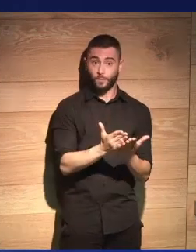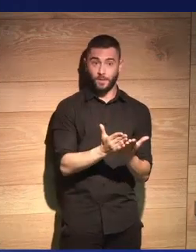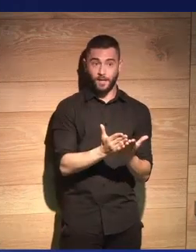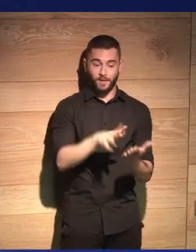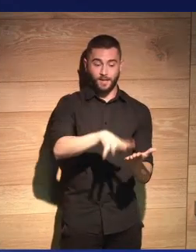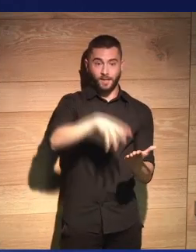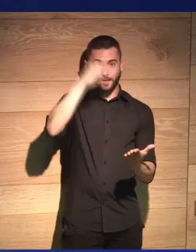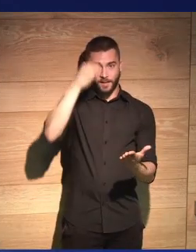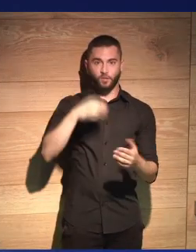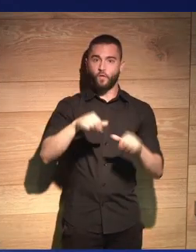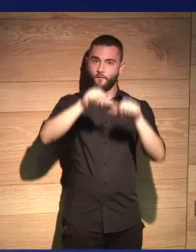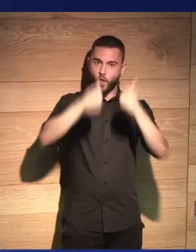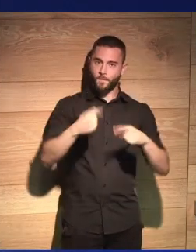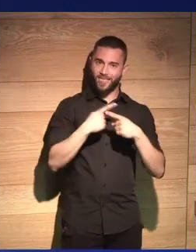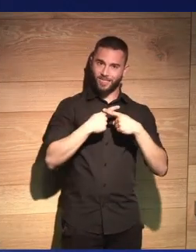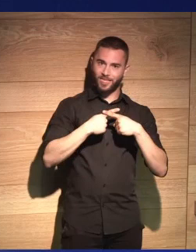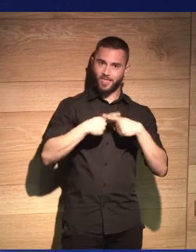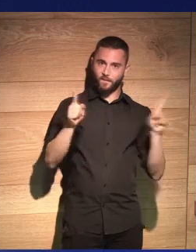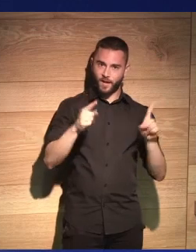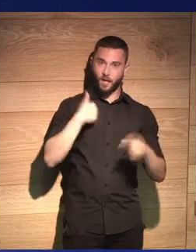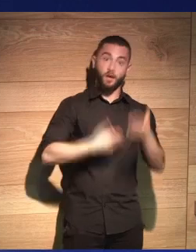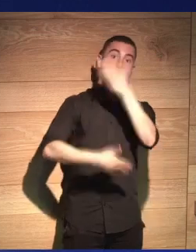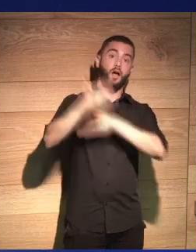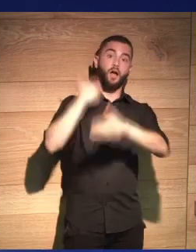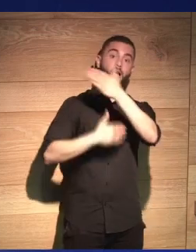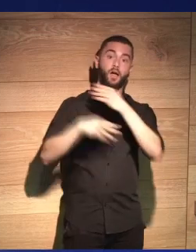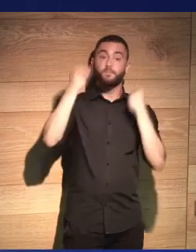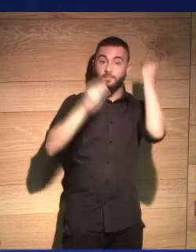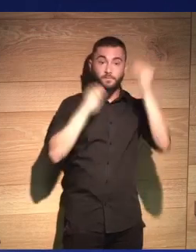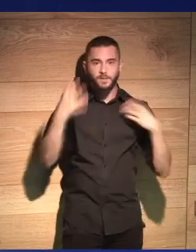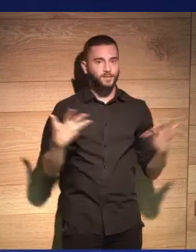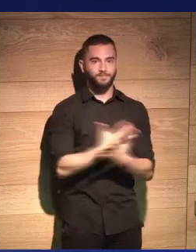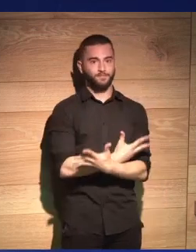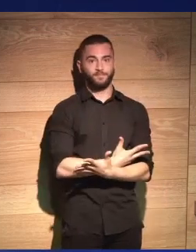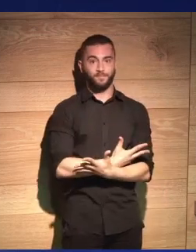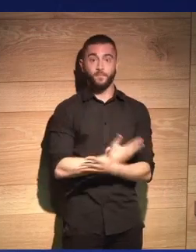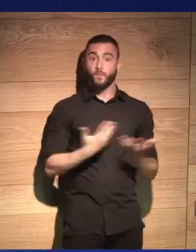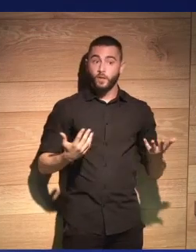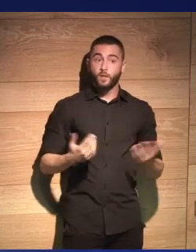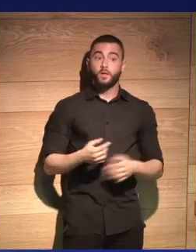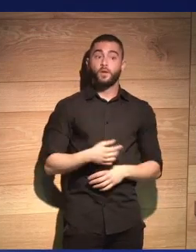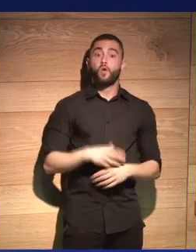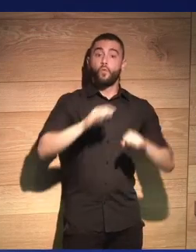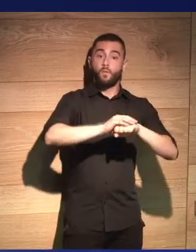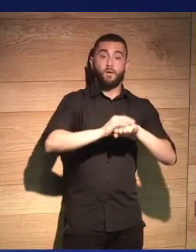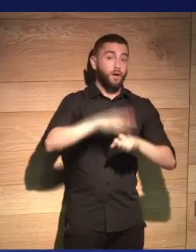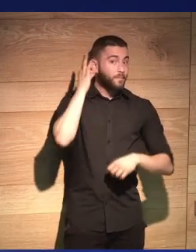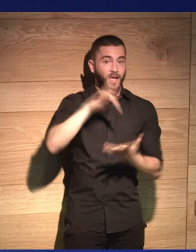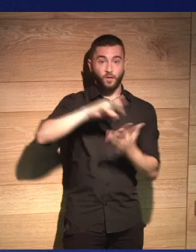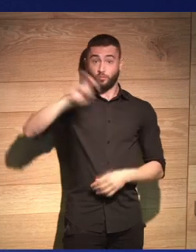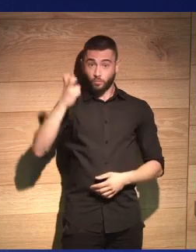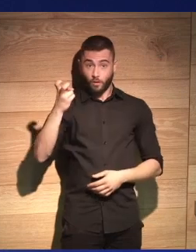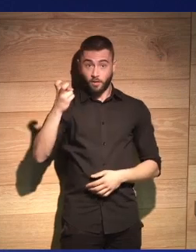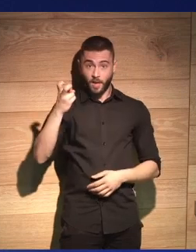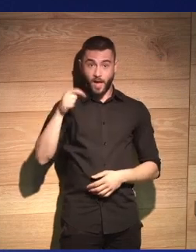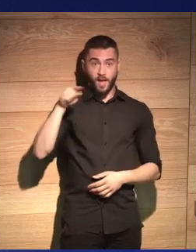de un modo muy distinto a lo que yo pensaba entonces que estaba haciendo. El otro día una amiga que